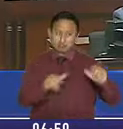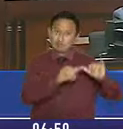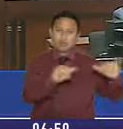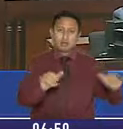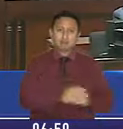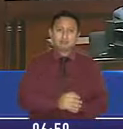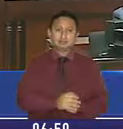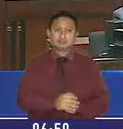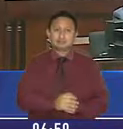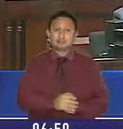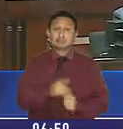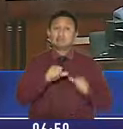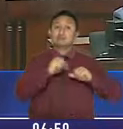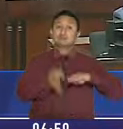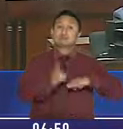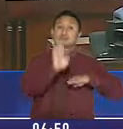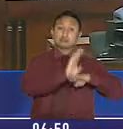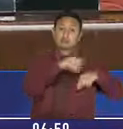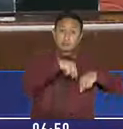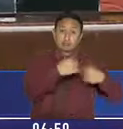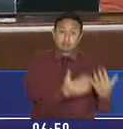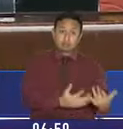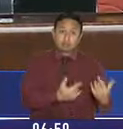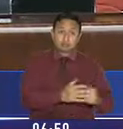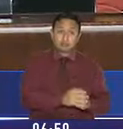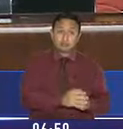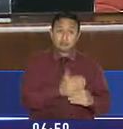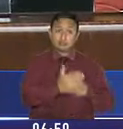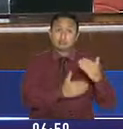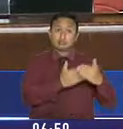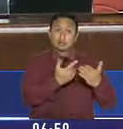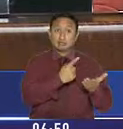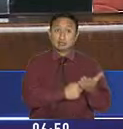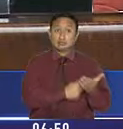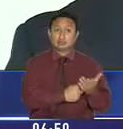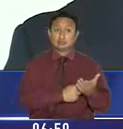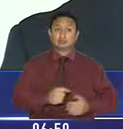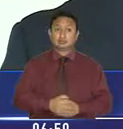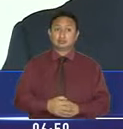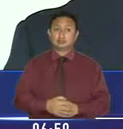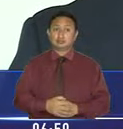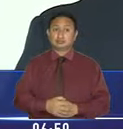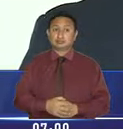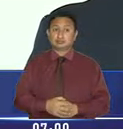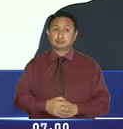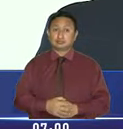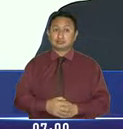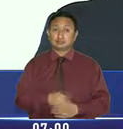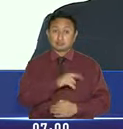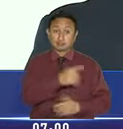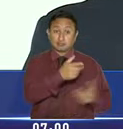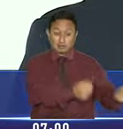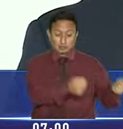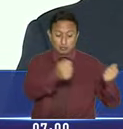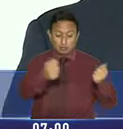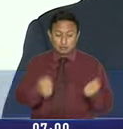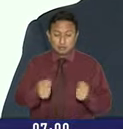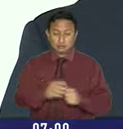escritorio para proceder con su análisis. Pasarán al estudio y conocimiento de la presidenta para que a su